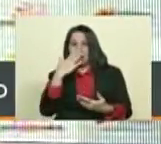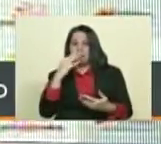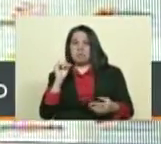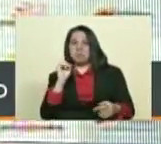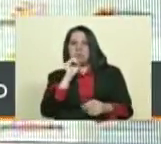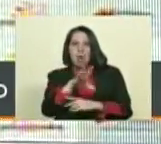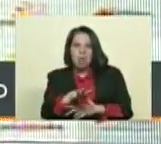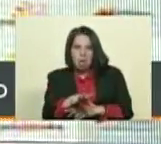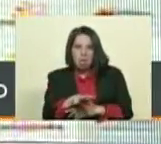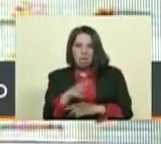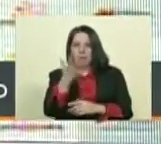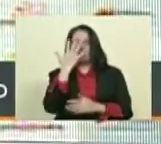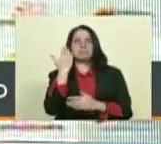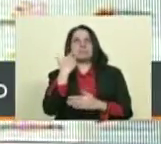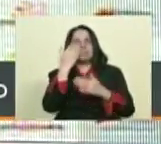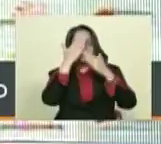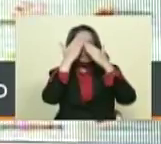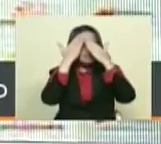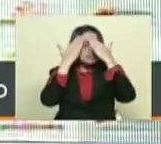cara.